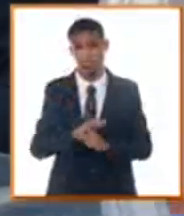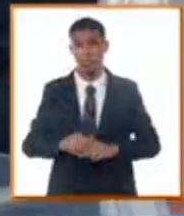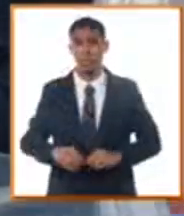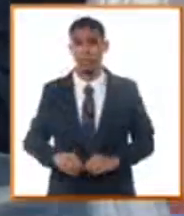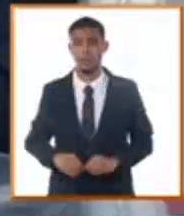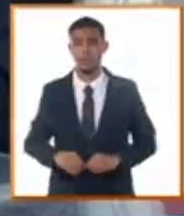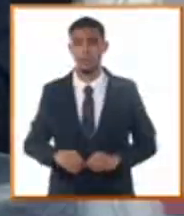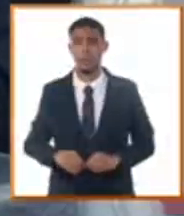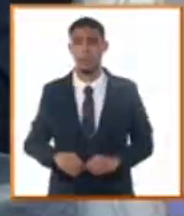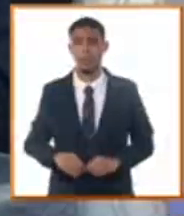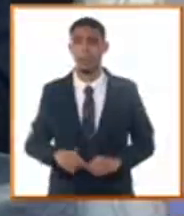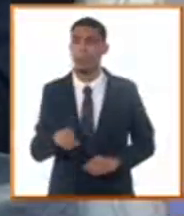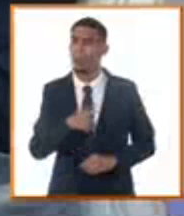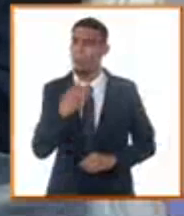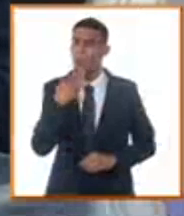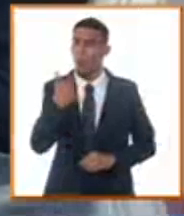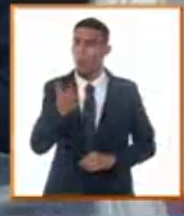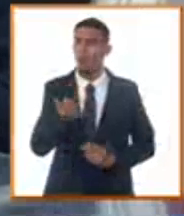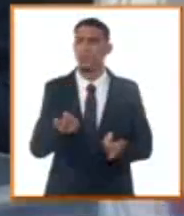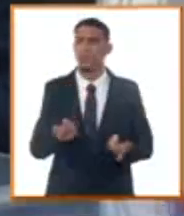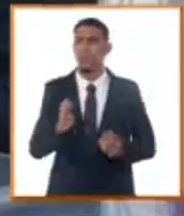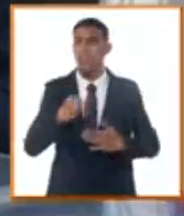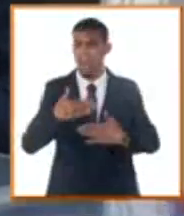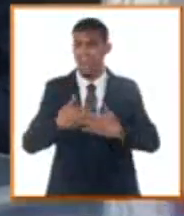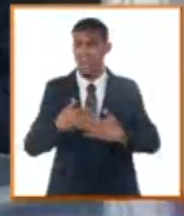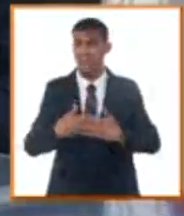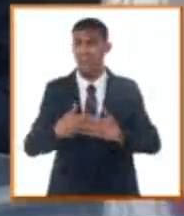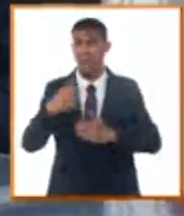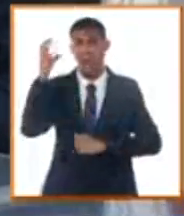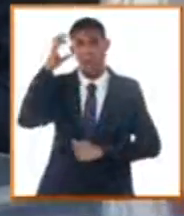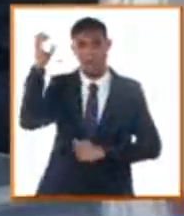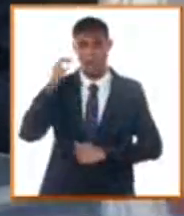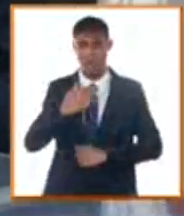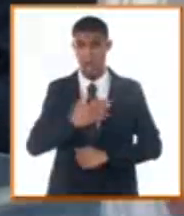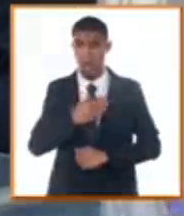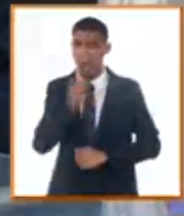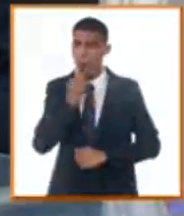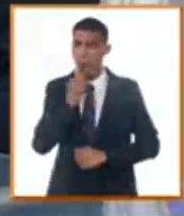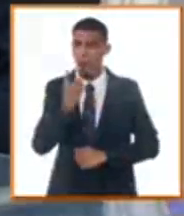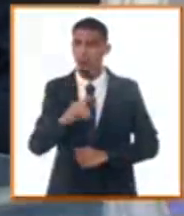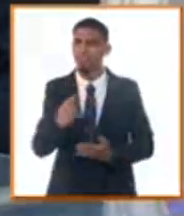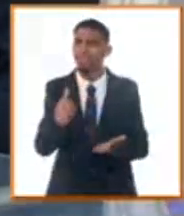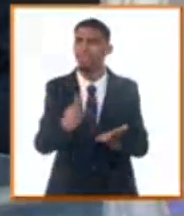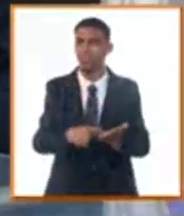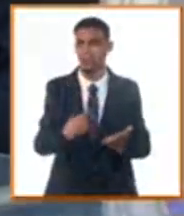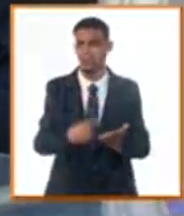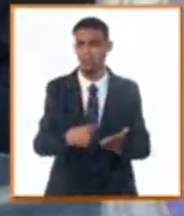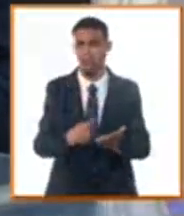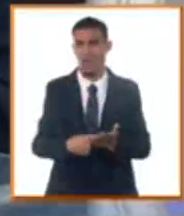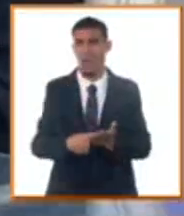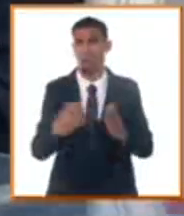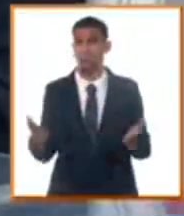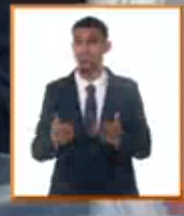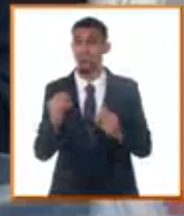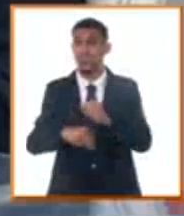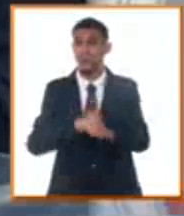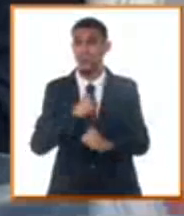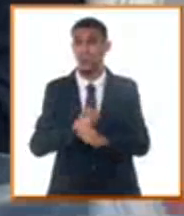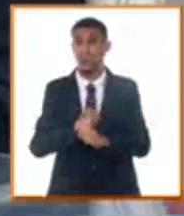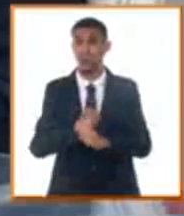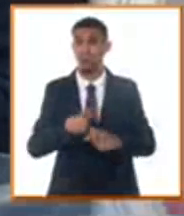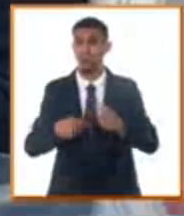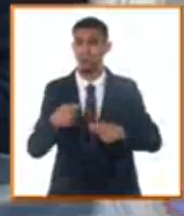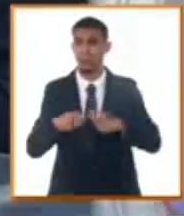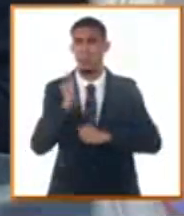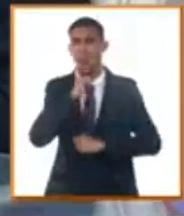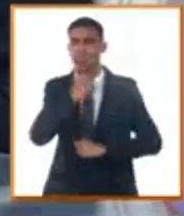empresas, inclusive estatales o no, que puedan pagar también utilizando el desarrollo de comercio electrónico de una manera